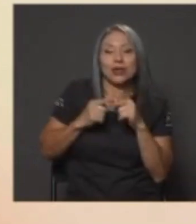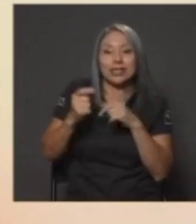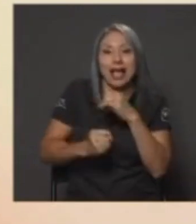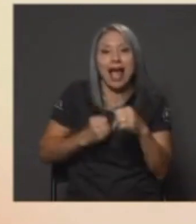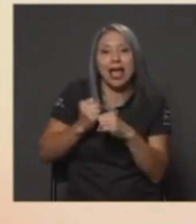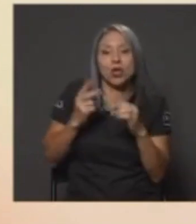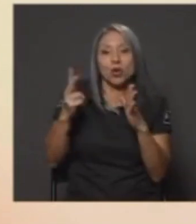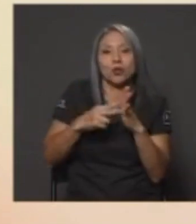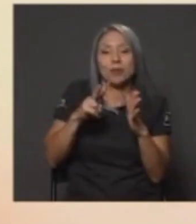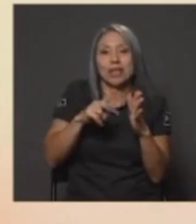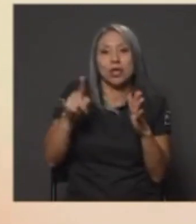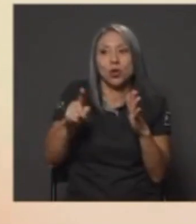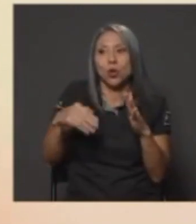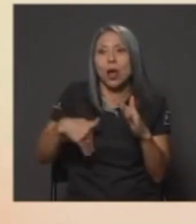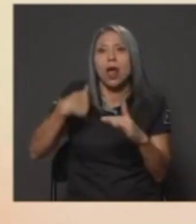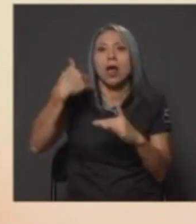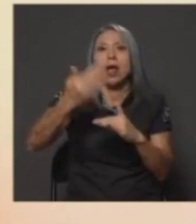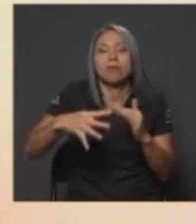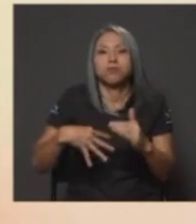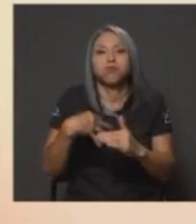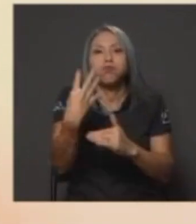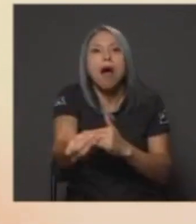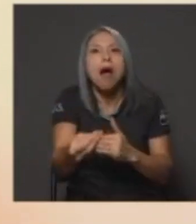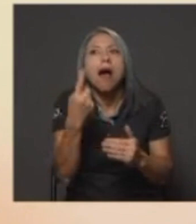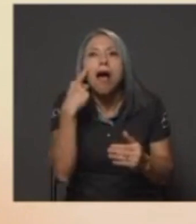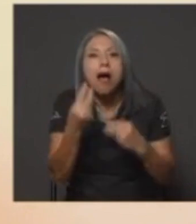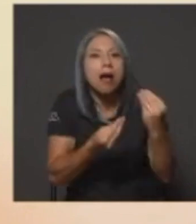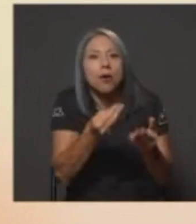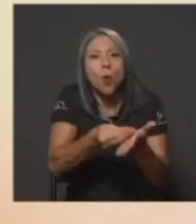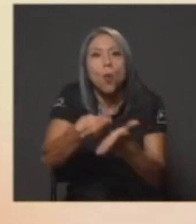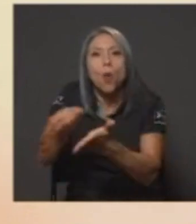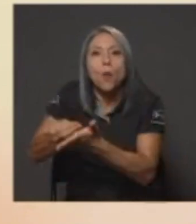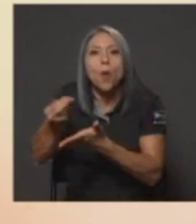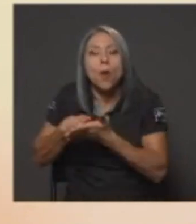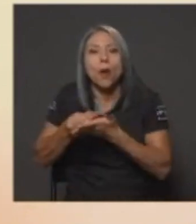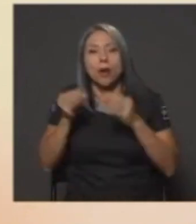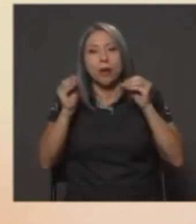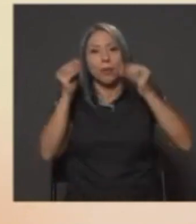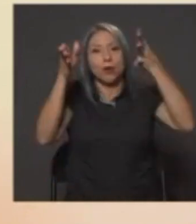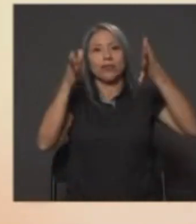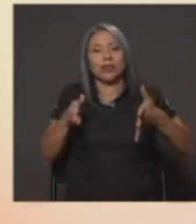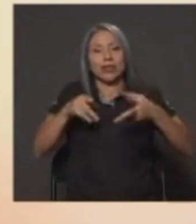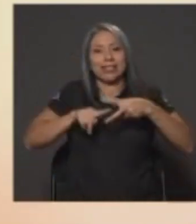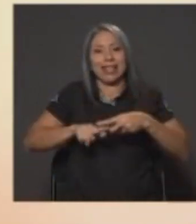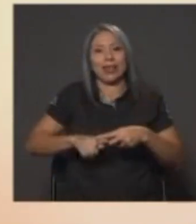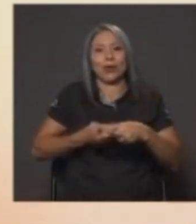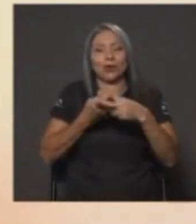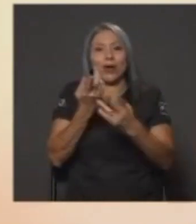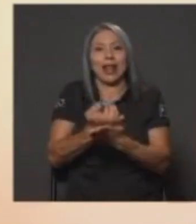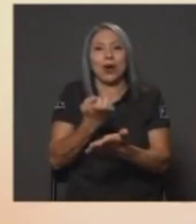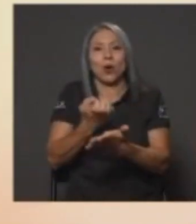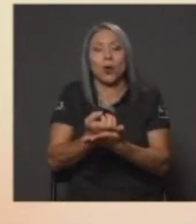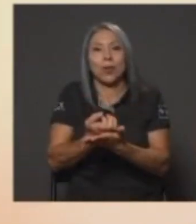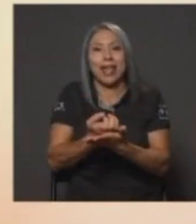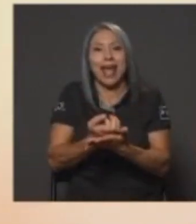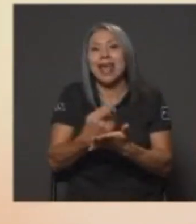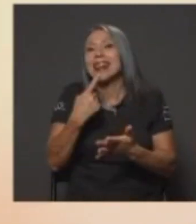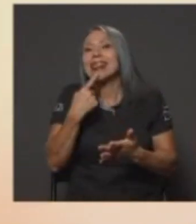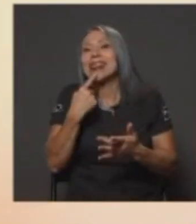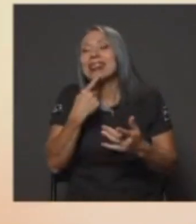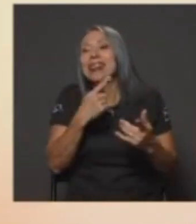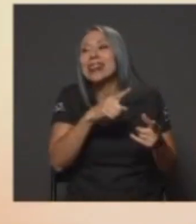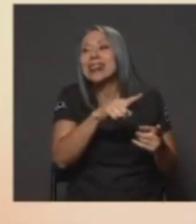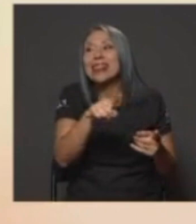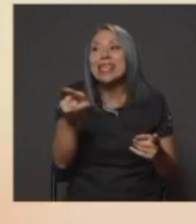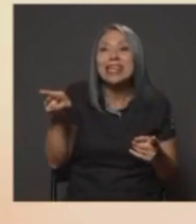en 2021, y eso dicen los profesores de Introducción a la Economía y algunos otros,